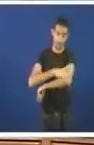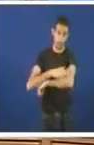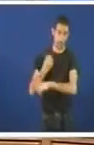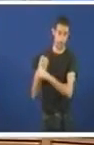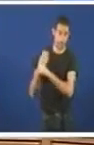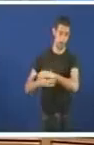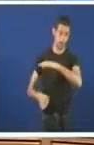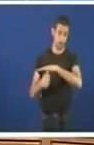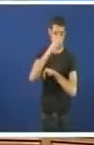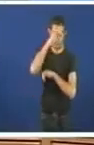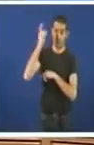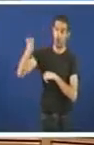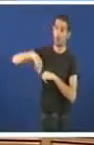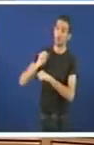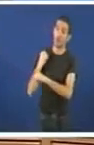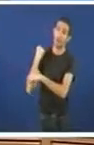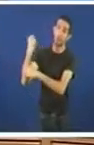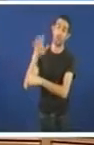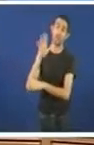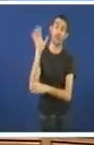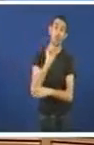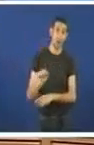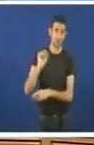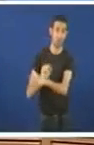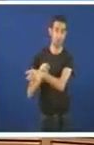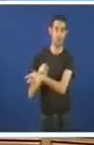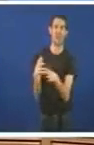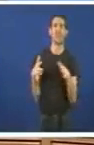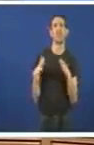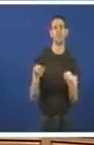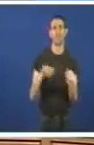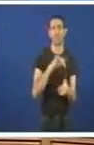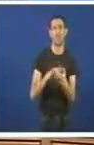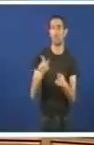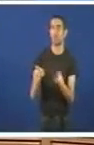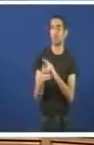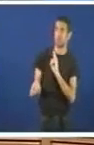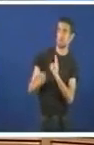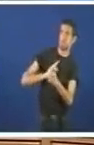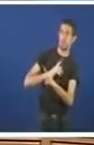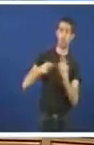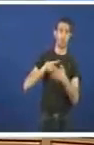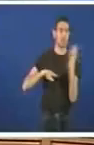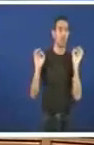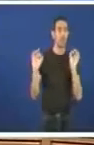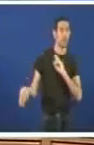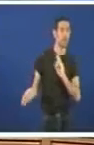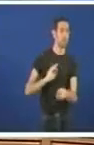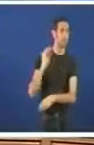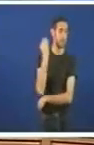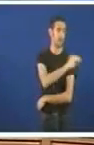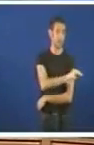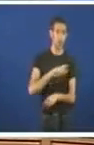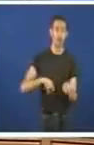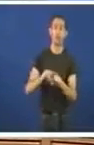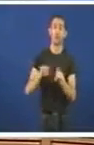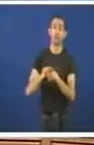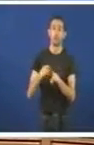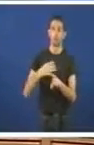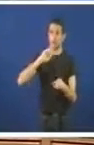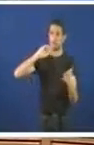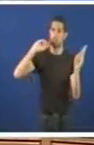apoyaron durante 5 anos, nin siquiera tuvo a delicadeza de contestar a Xunta de Galicia, lle podo decir que non só